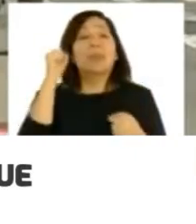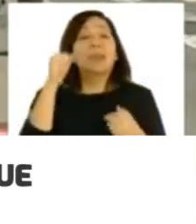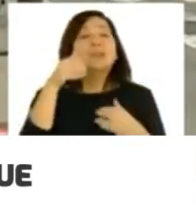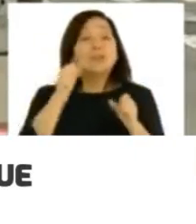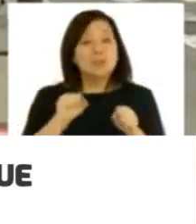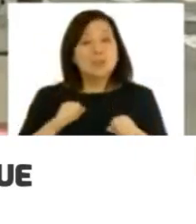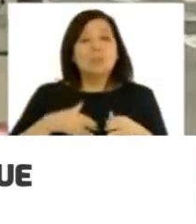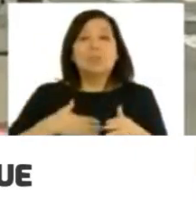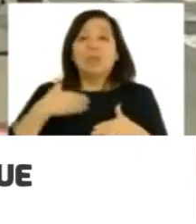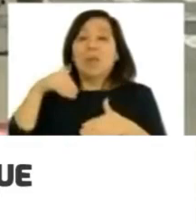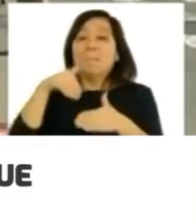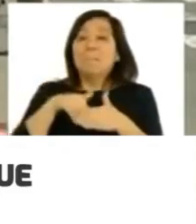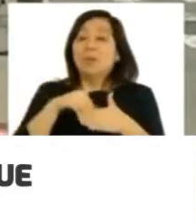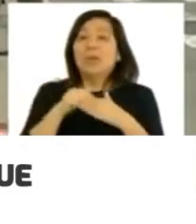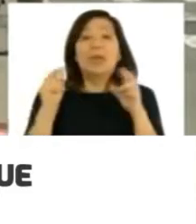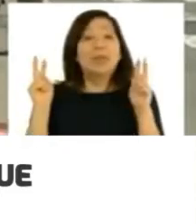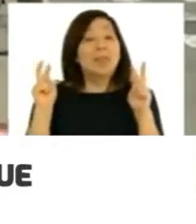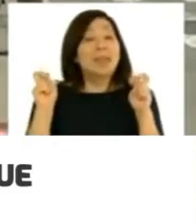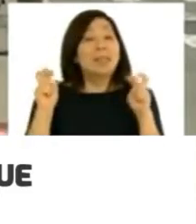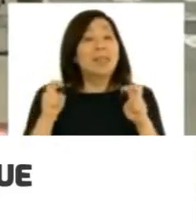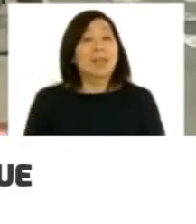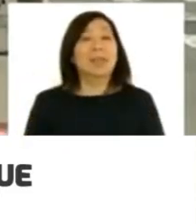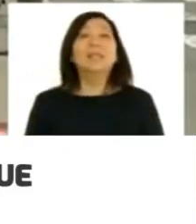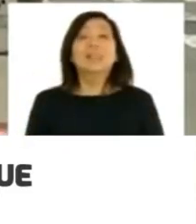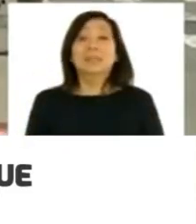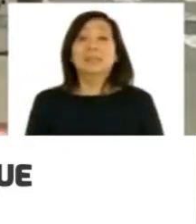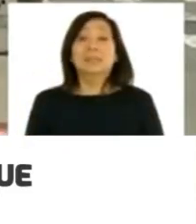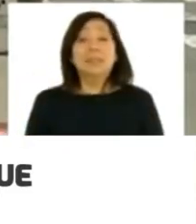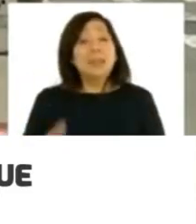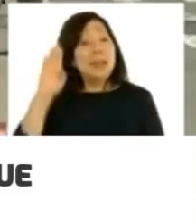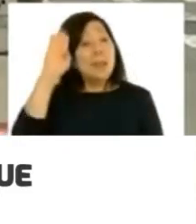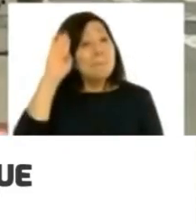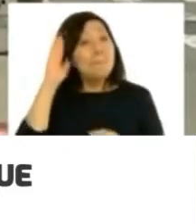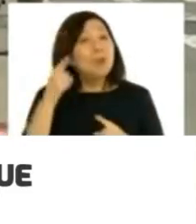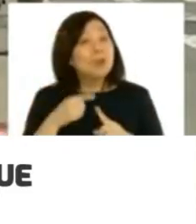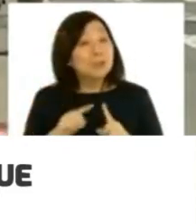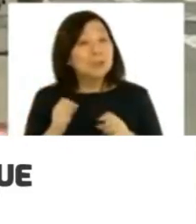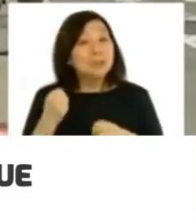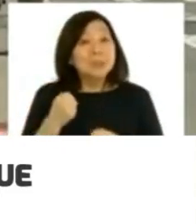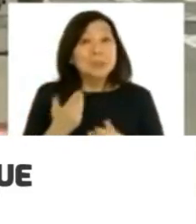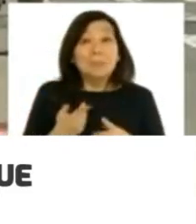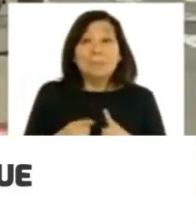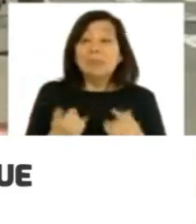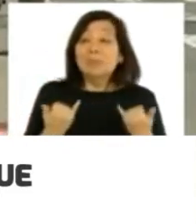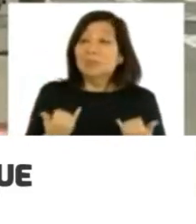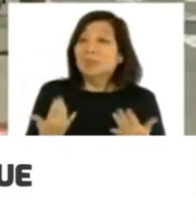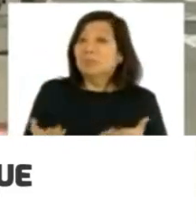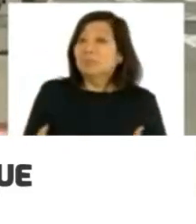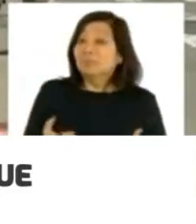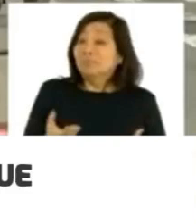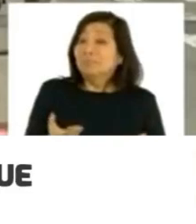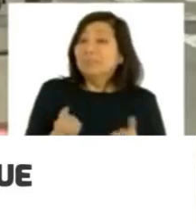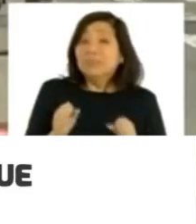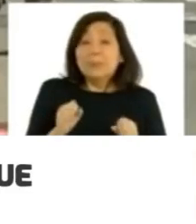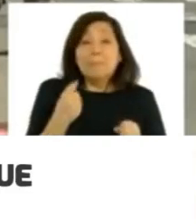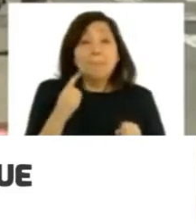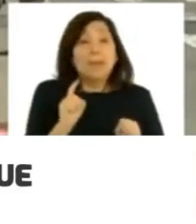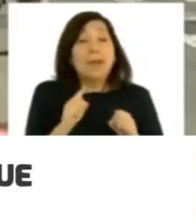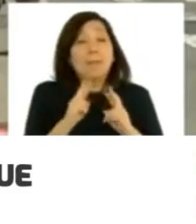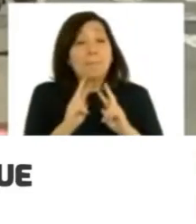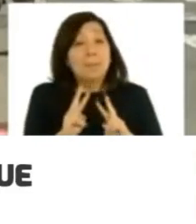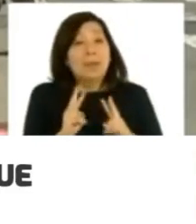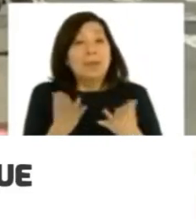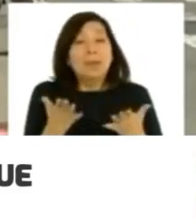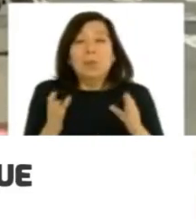votar. Sobre el tema de la policía, se está haciendo lo posible y hemos hecho lo posible para evitar